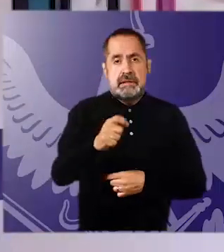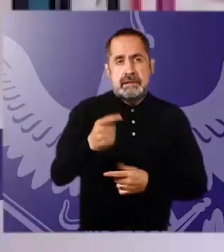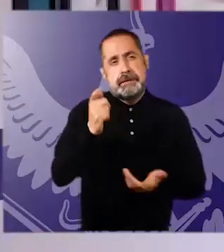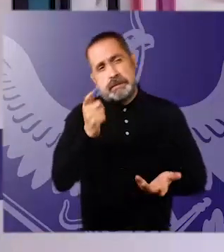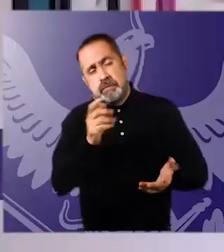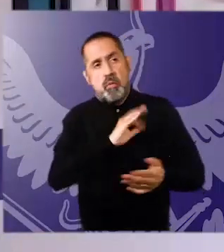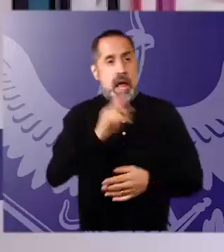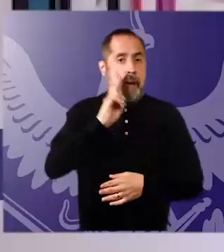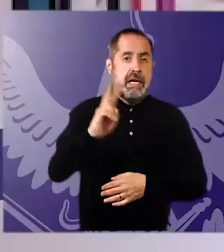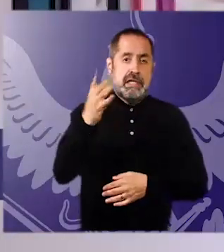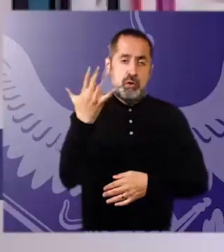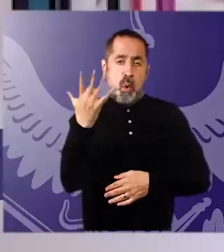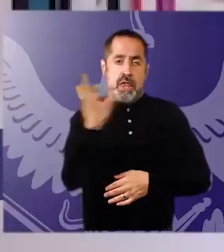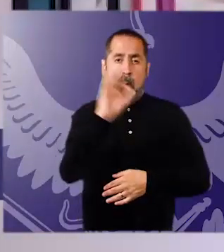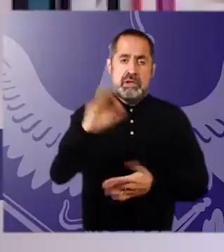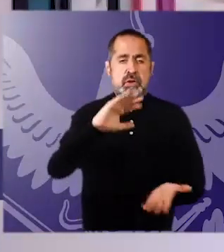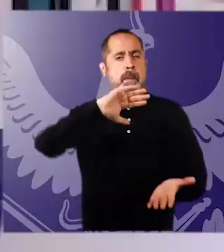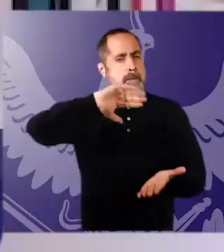2030: reducir